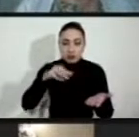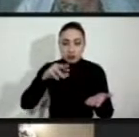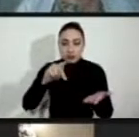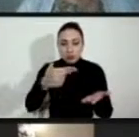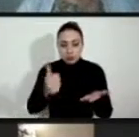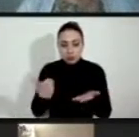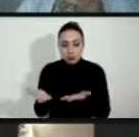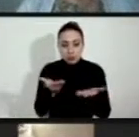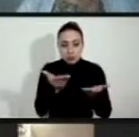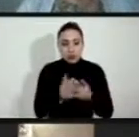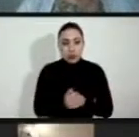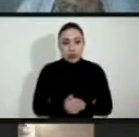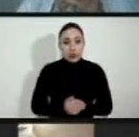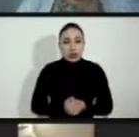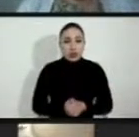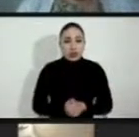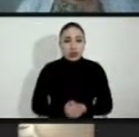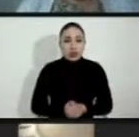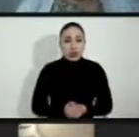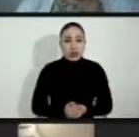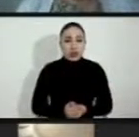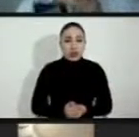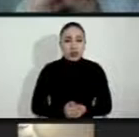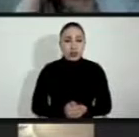Héctor, derivado de que,